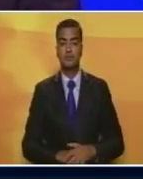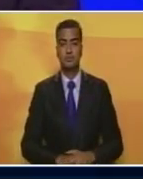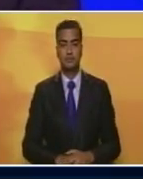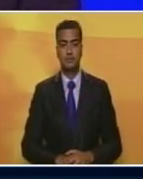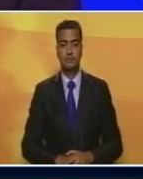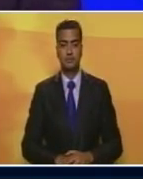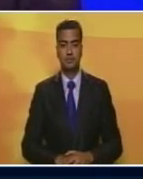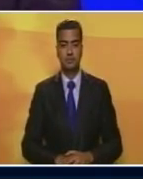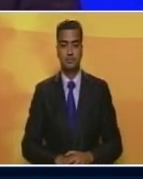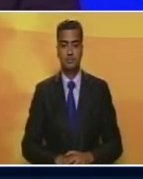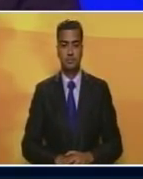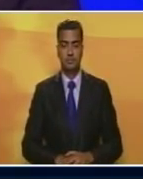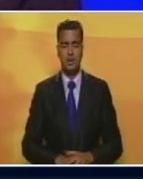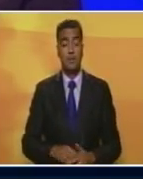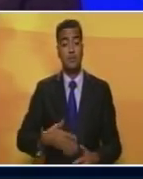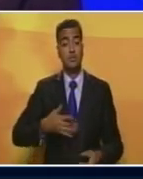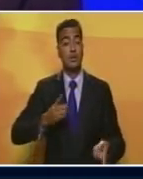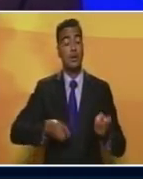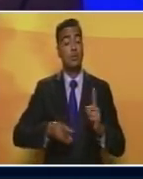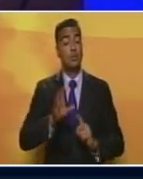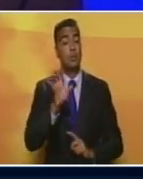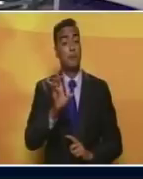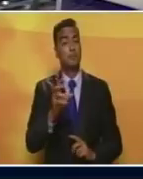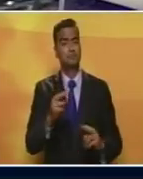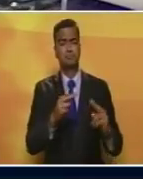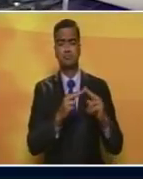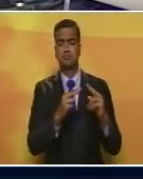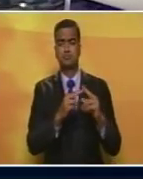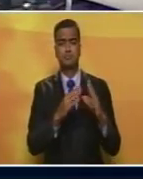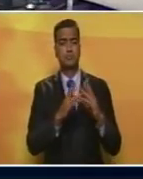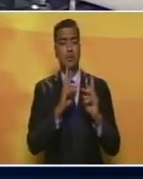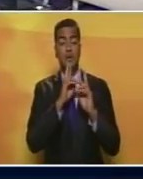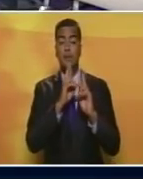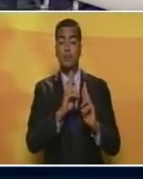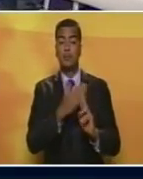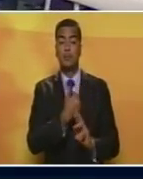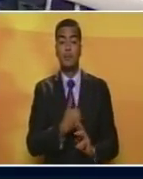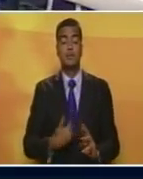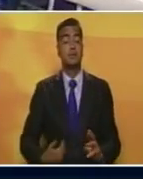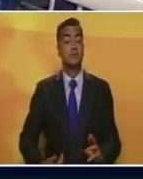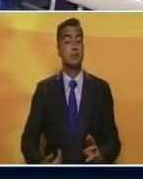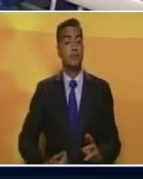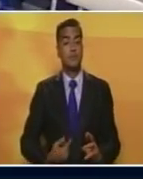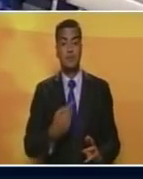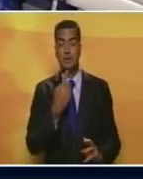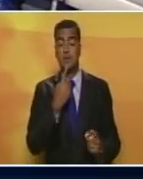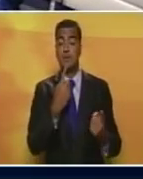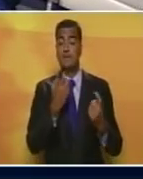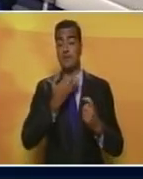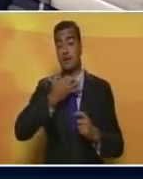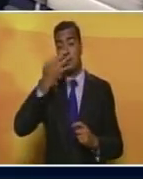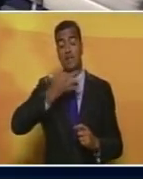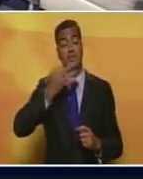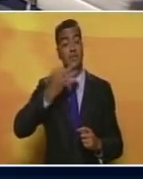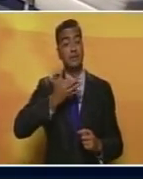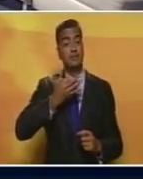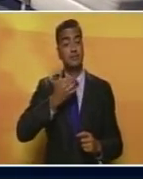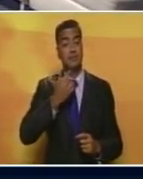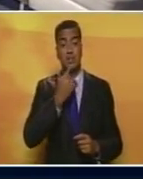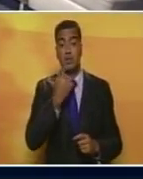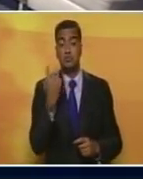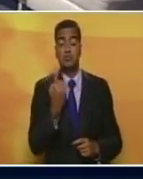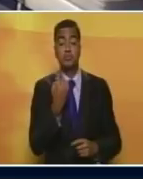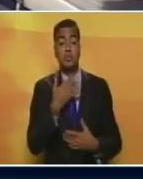la oposición la que no ha querido firmar. Es decir, no hay unidad dentro de la oposición y esa falta de unidad hace que a cada